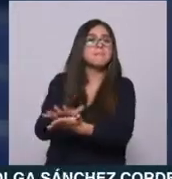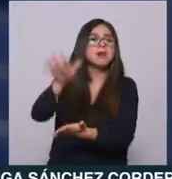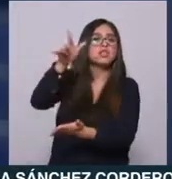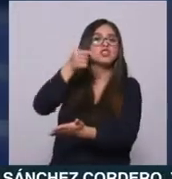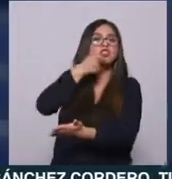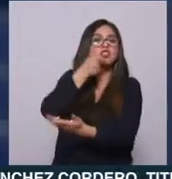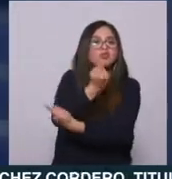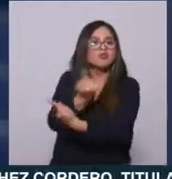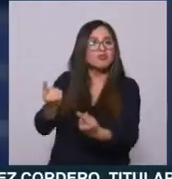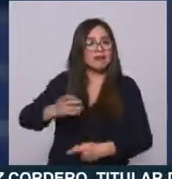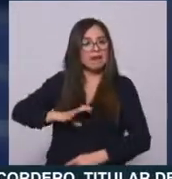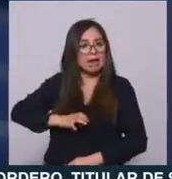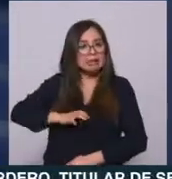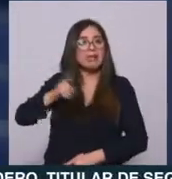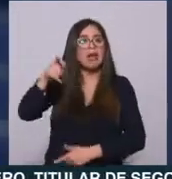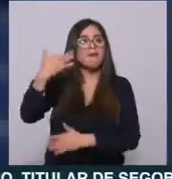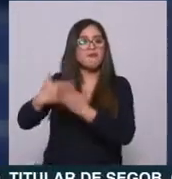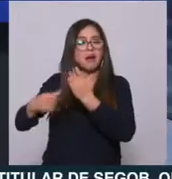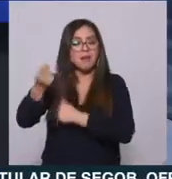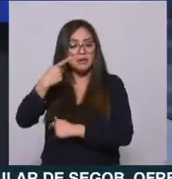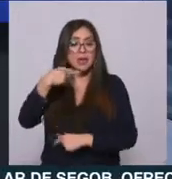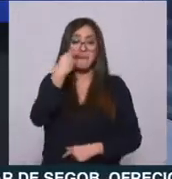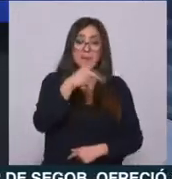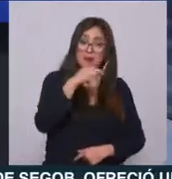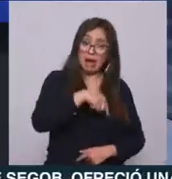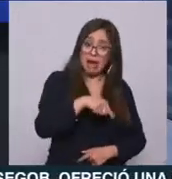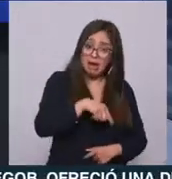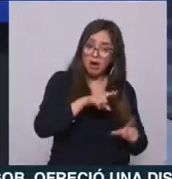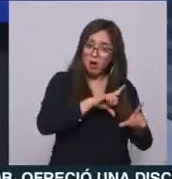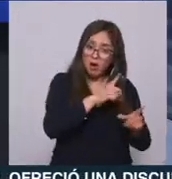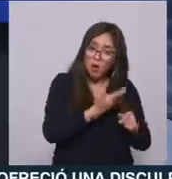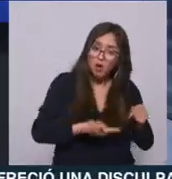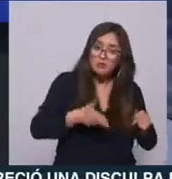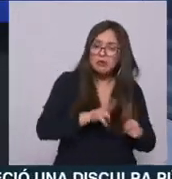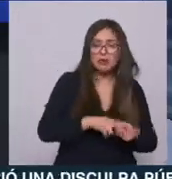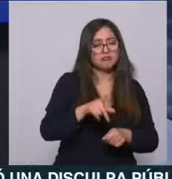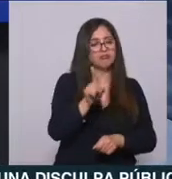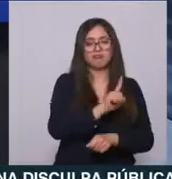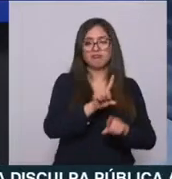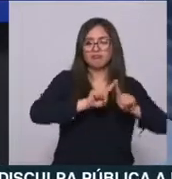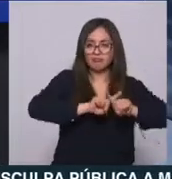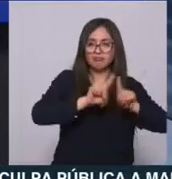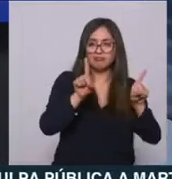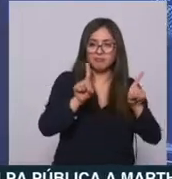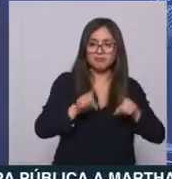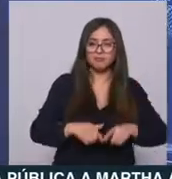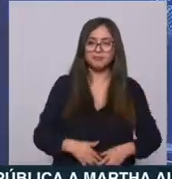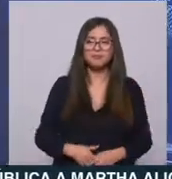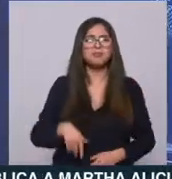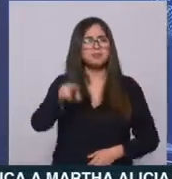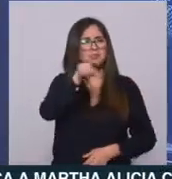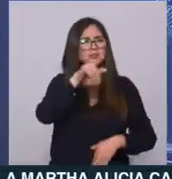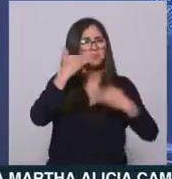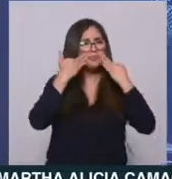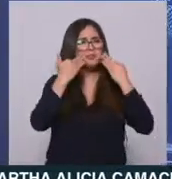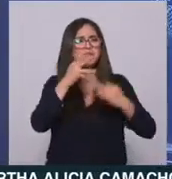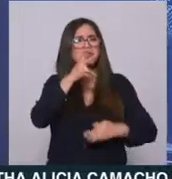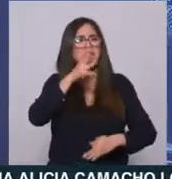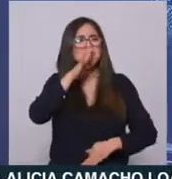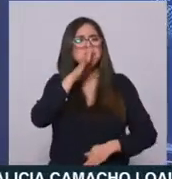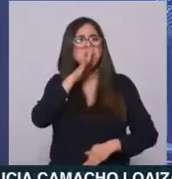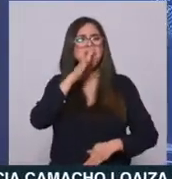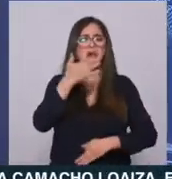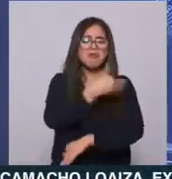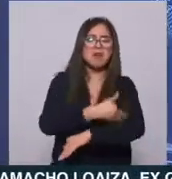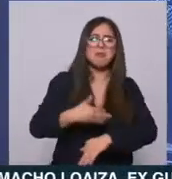el sistema es un poco diferente. Ahora, doctor, lo que veíamos y todo lo que generó este movimiento pues fue la molestia de los padres, pero sobre todo la preocupación de por qué